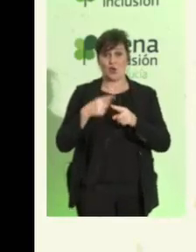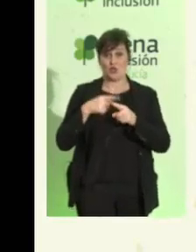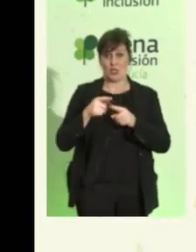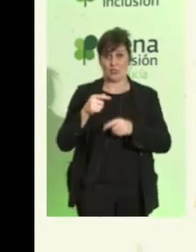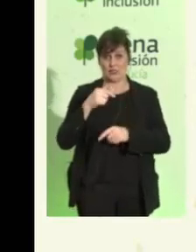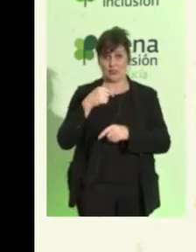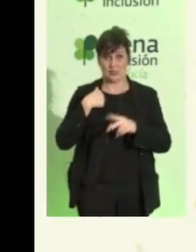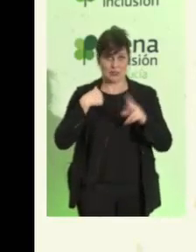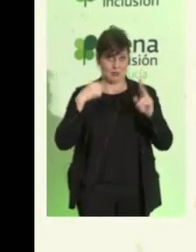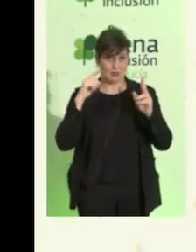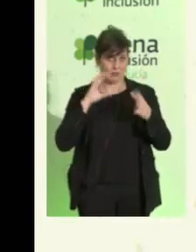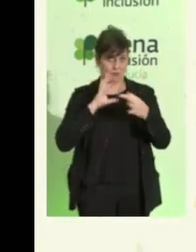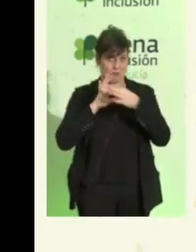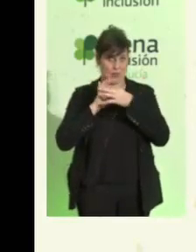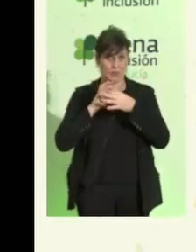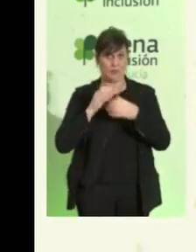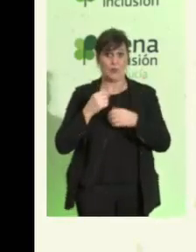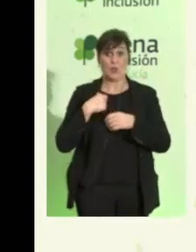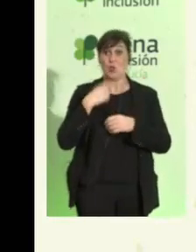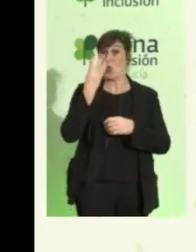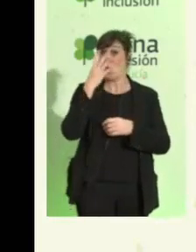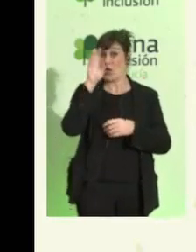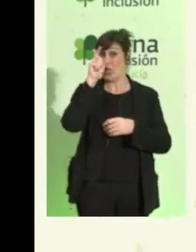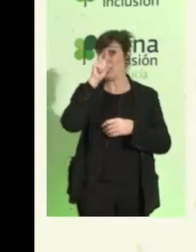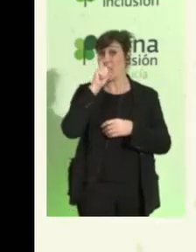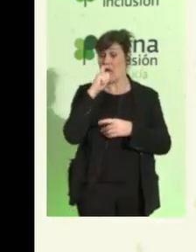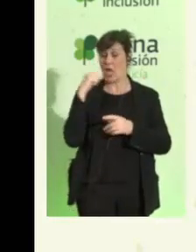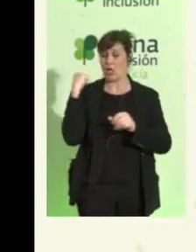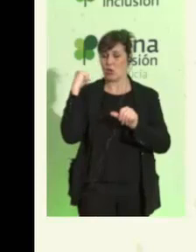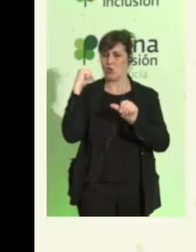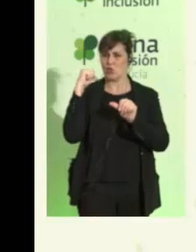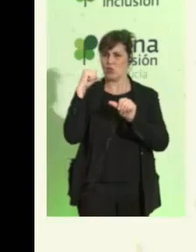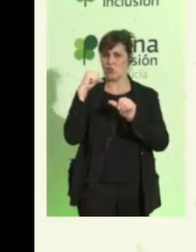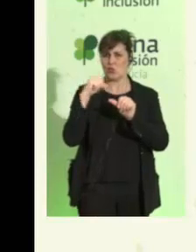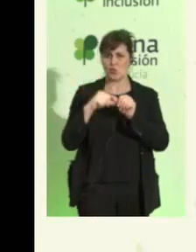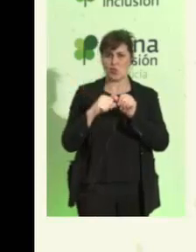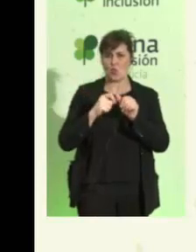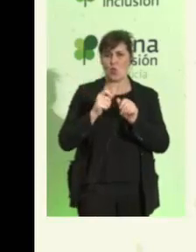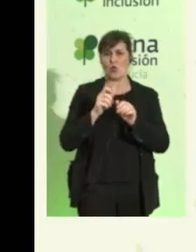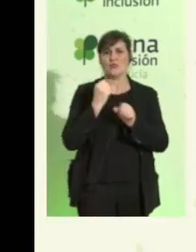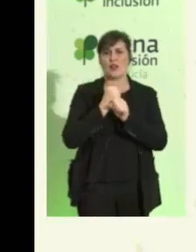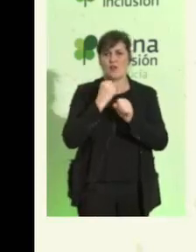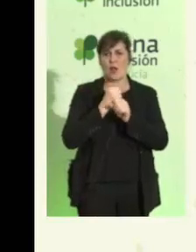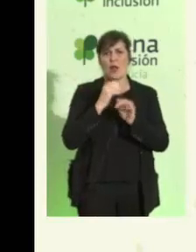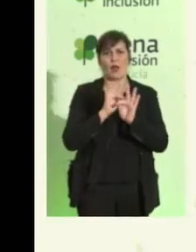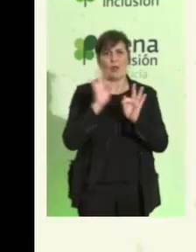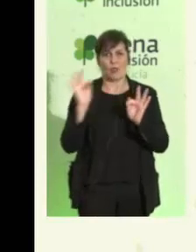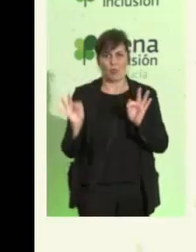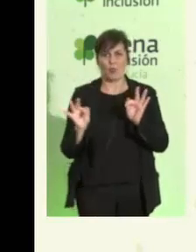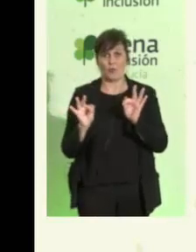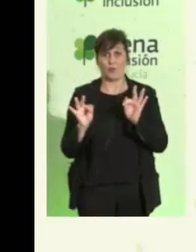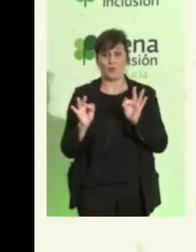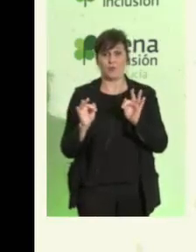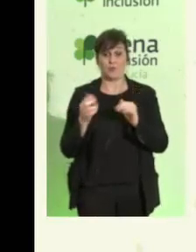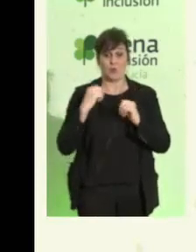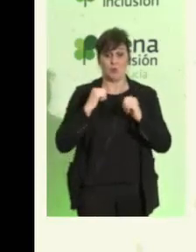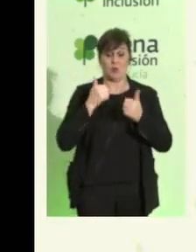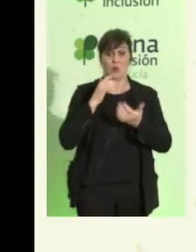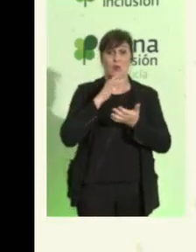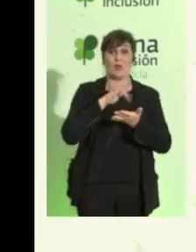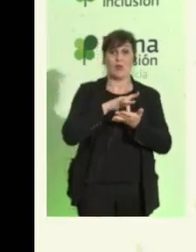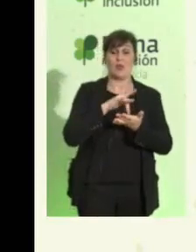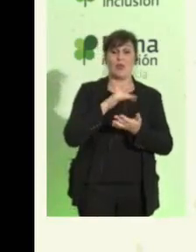Este año hago 40 años trabajando en esto, y empecé con 22 años de edad